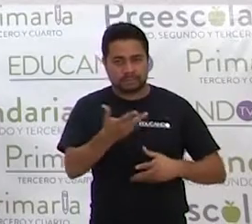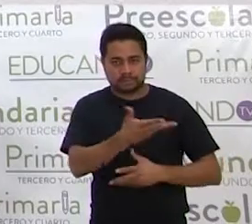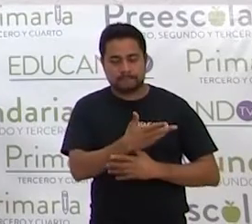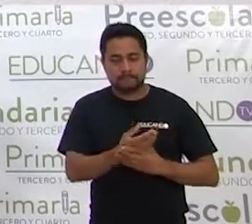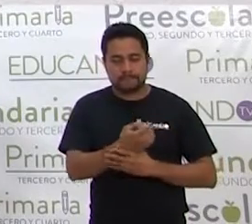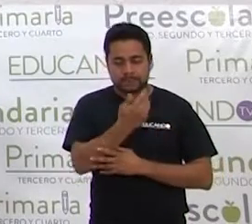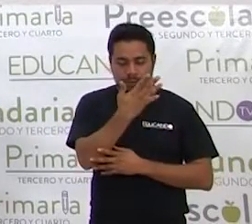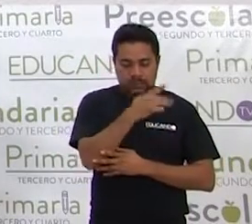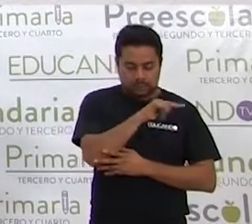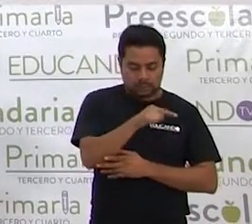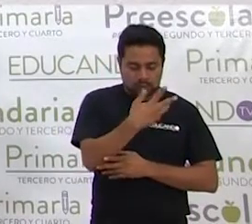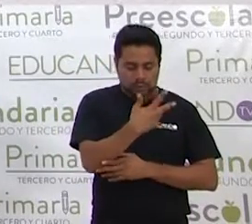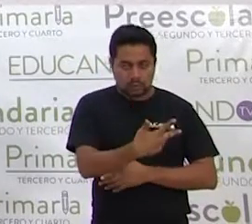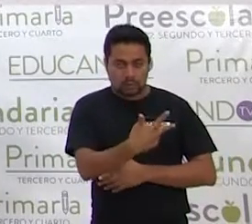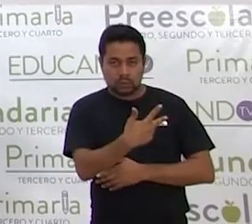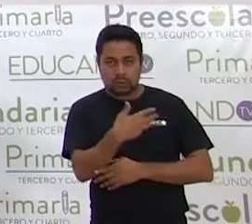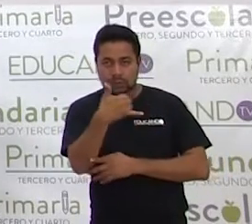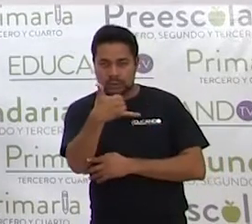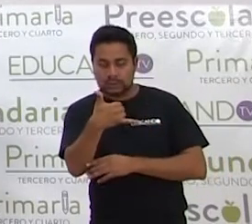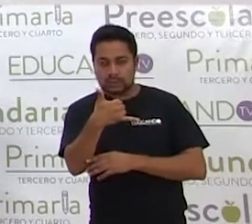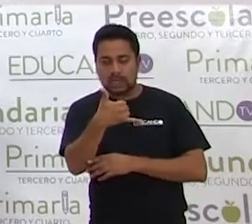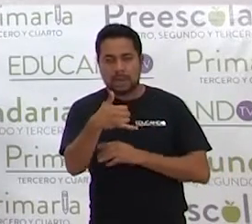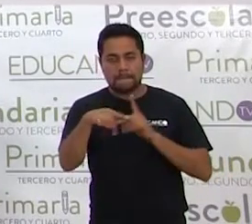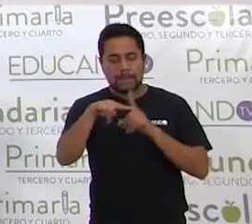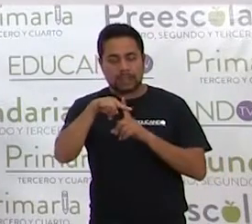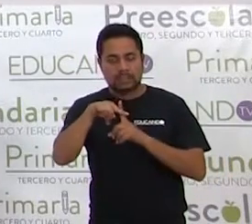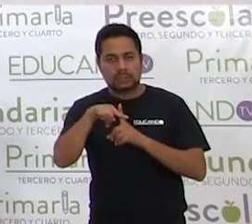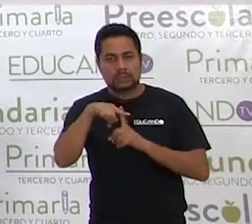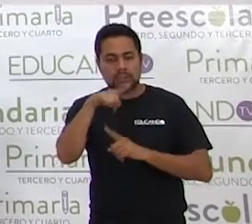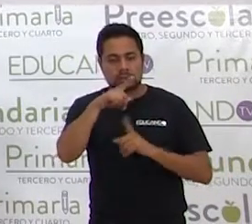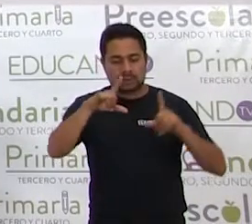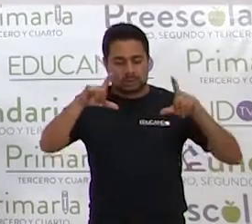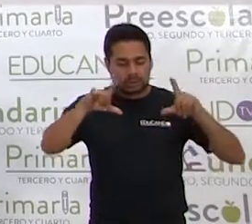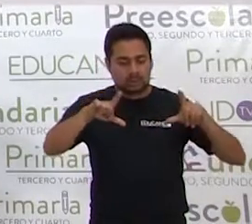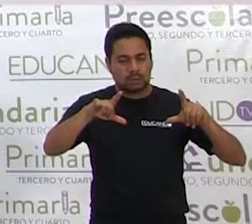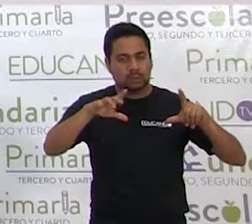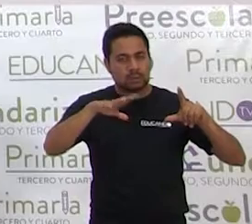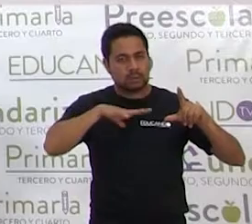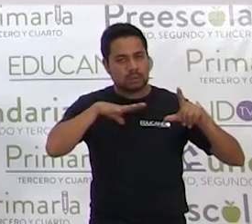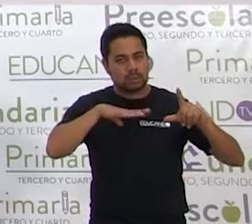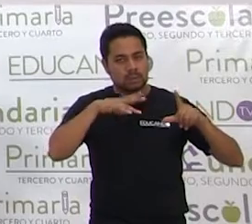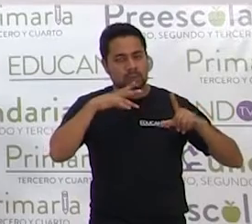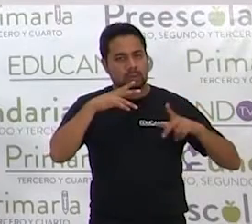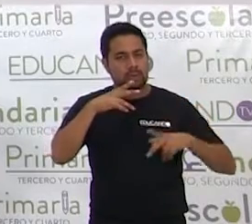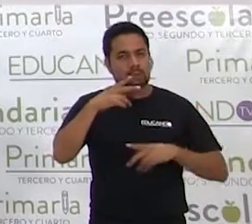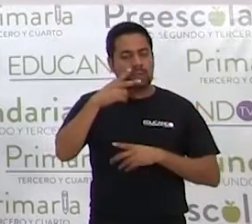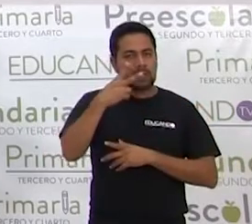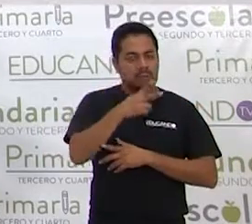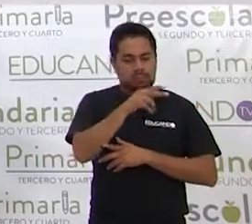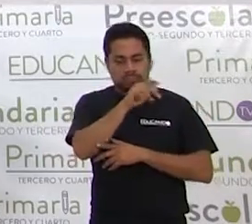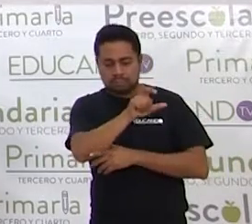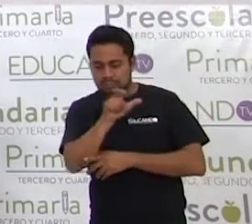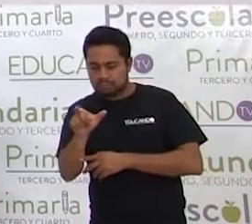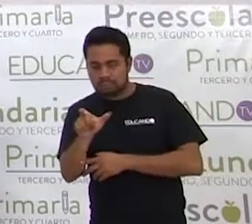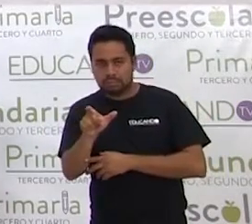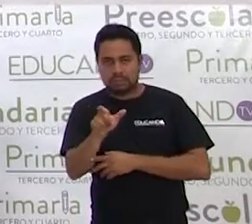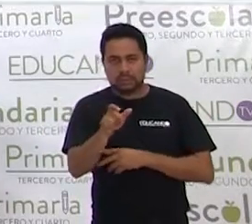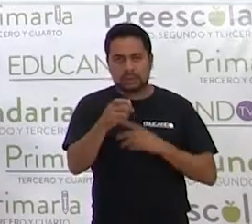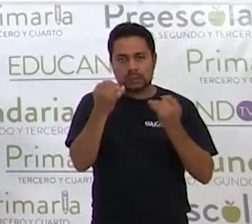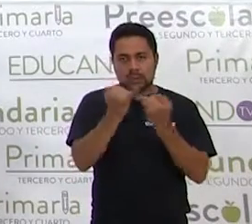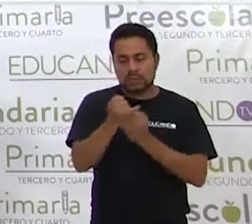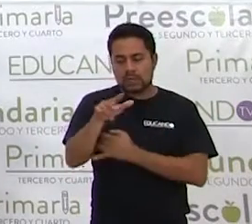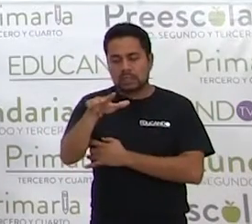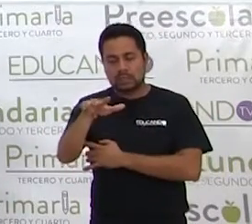cinco octavos de jay más si se dan cuenta entre paréntesis están estos dos términos igual a